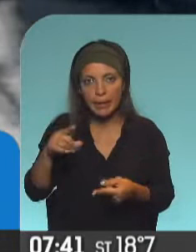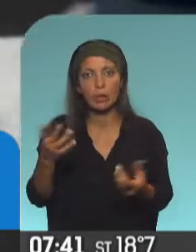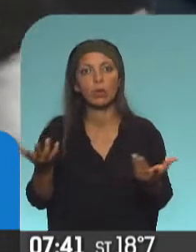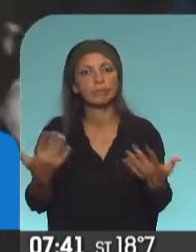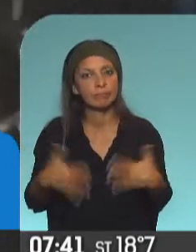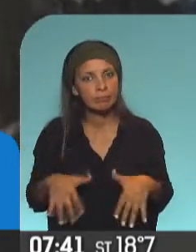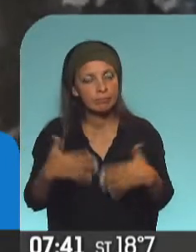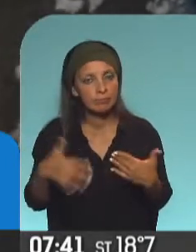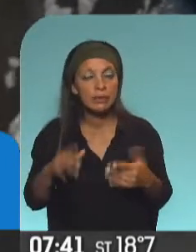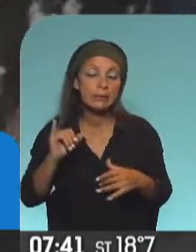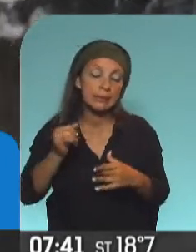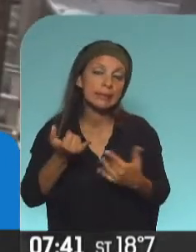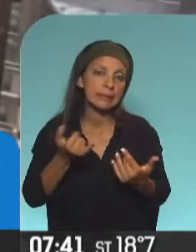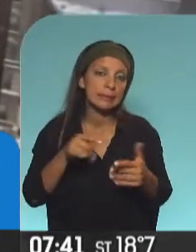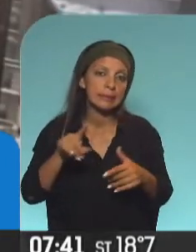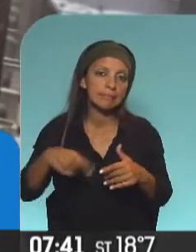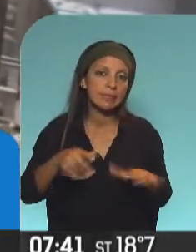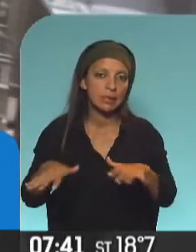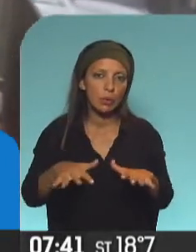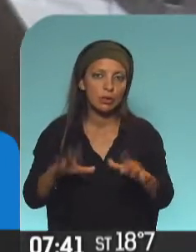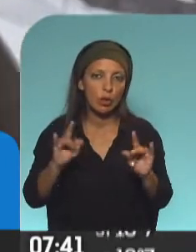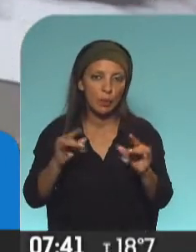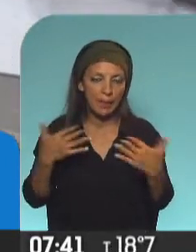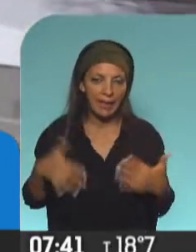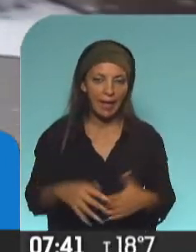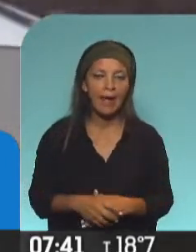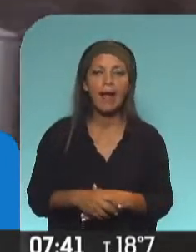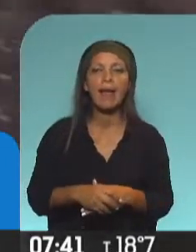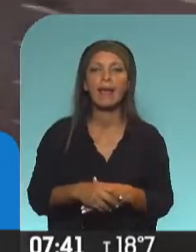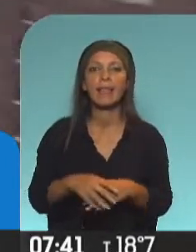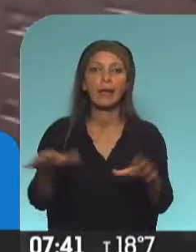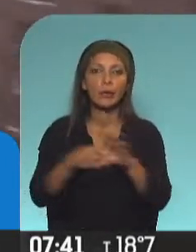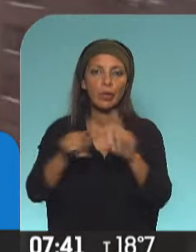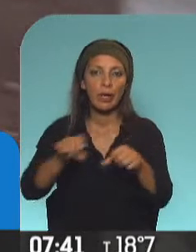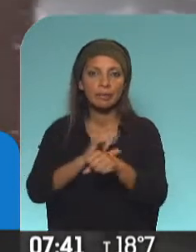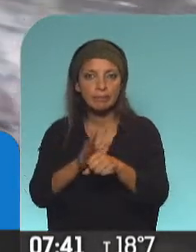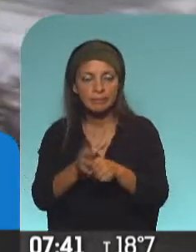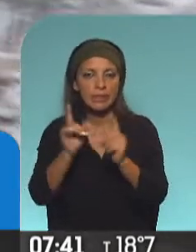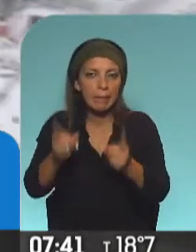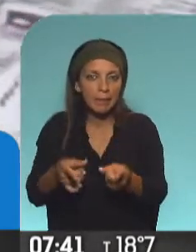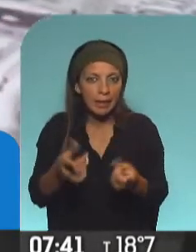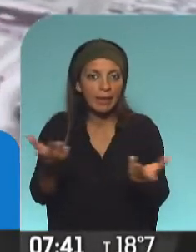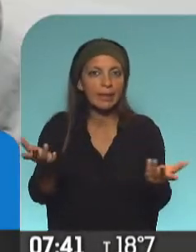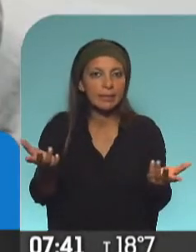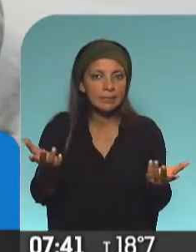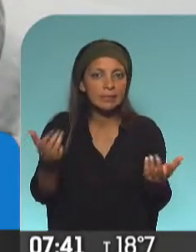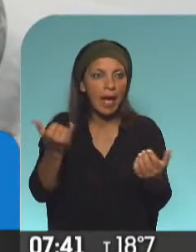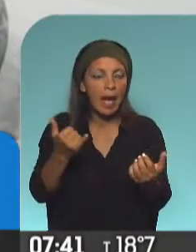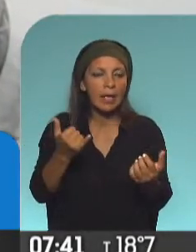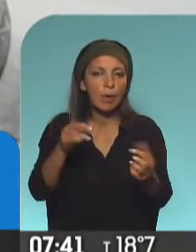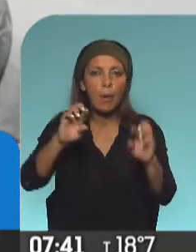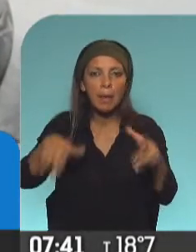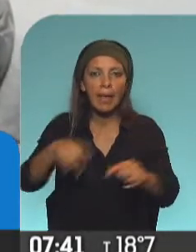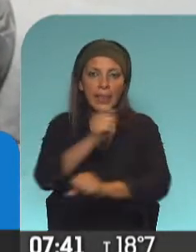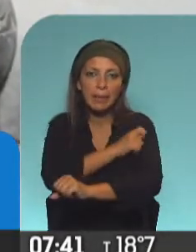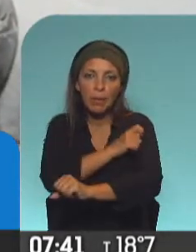generando situaciones complicadas. Exactamente, en un contexto muy complicado, en medio de una pandemia, como vos señalabas, con un operativo de vacunación